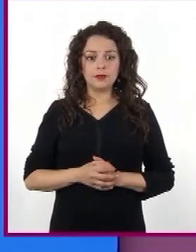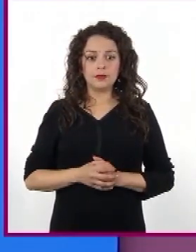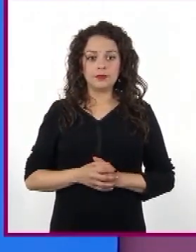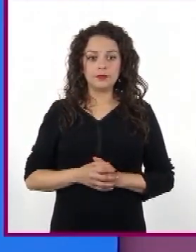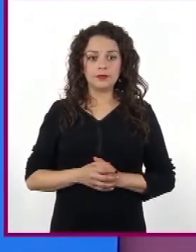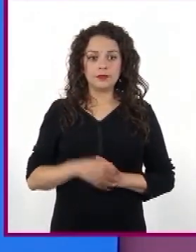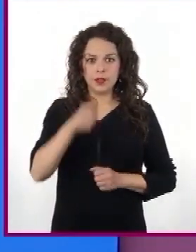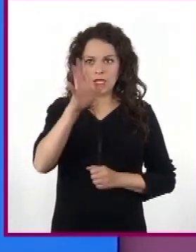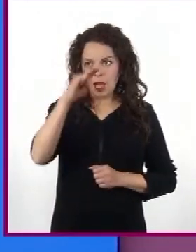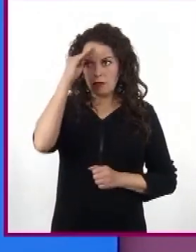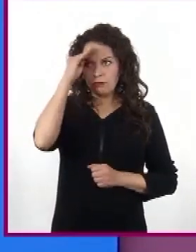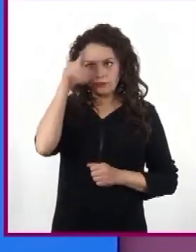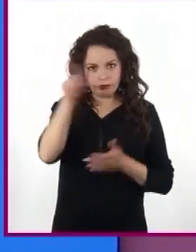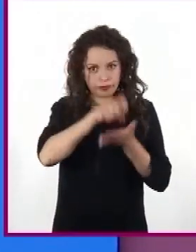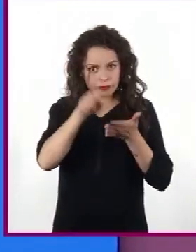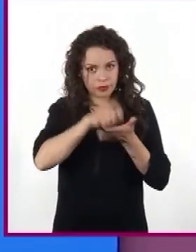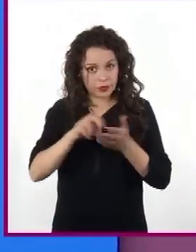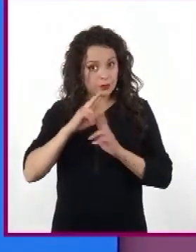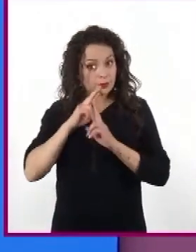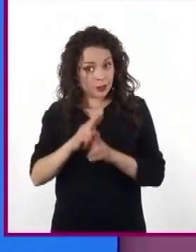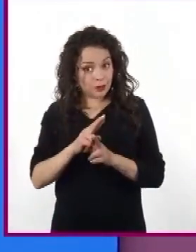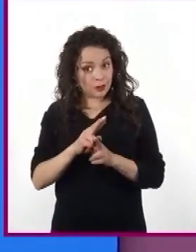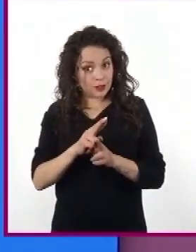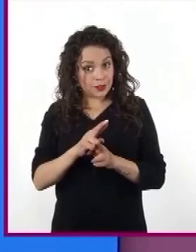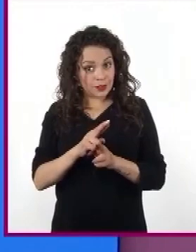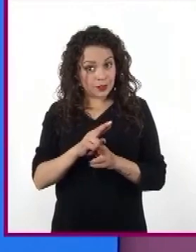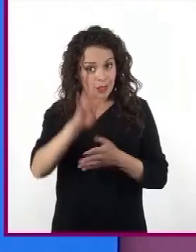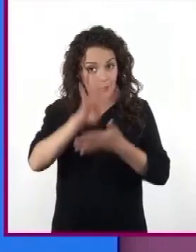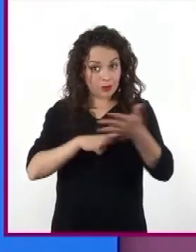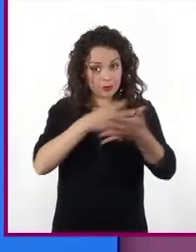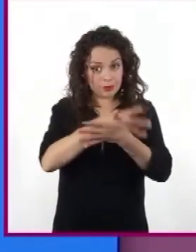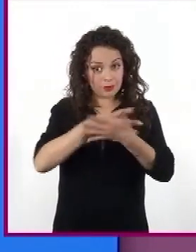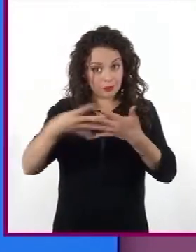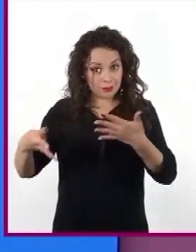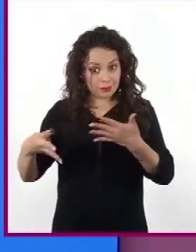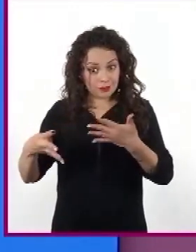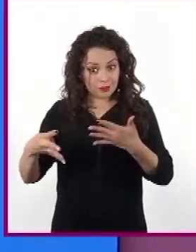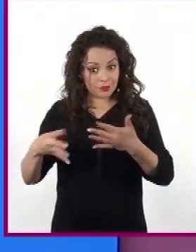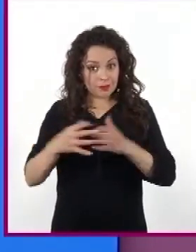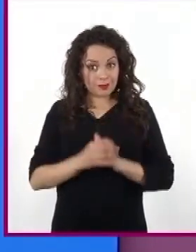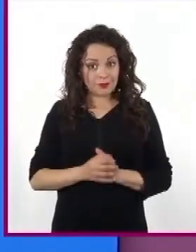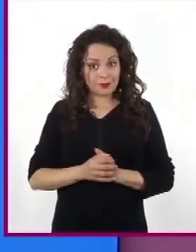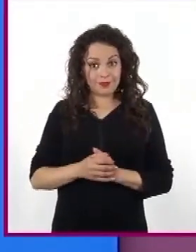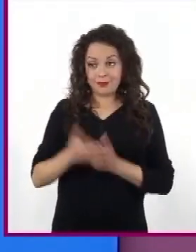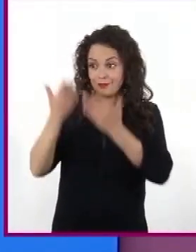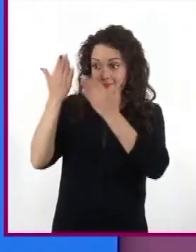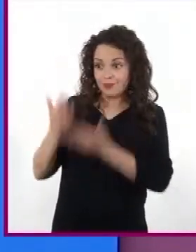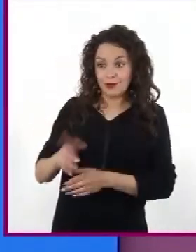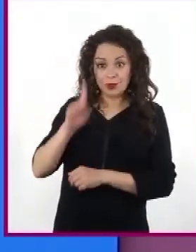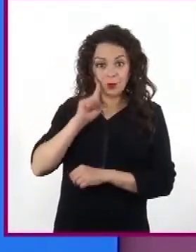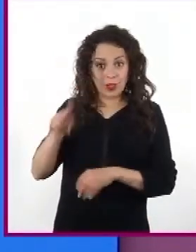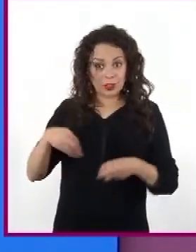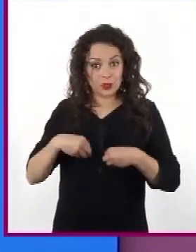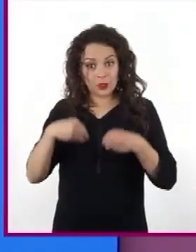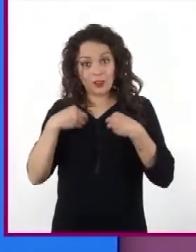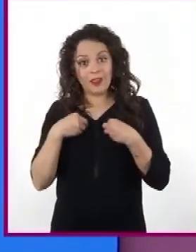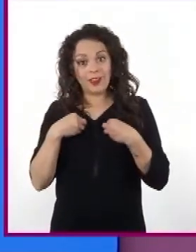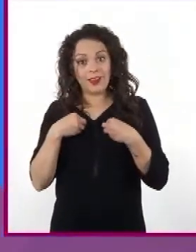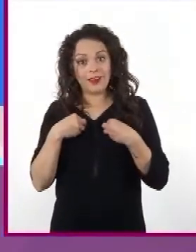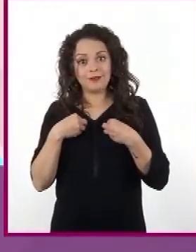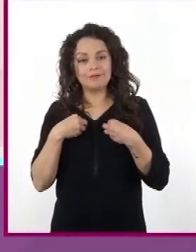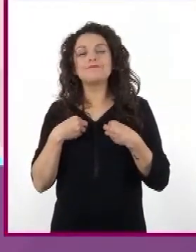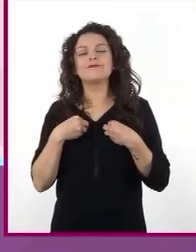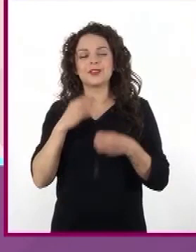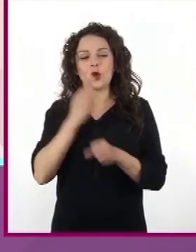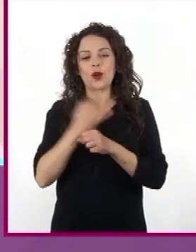¿Ya pensaron y anotaron sus respuestas en el cuadro cronológico de nuestro personaje? Bueno, vamos a revisarlo